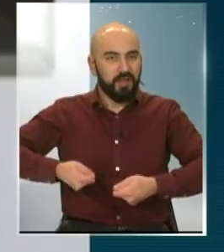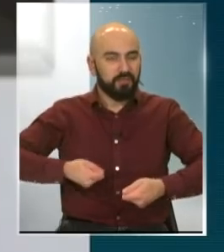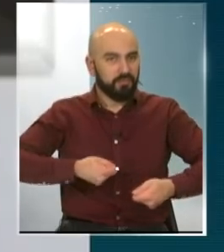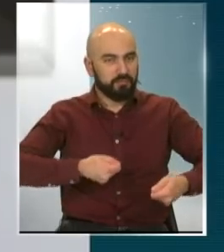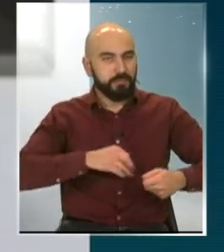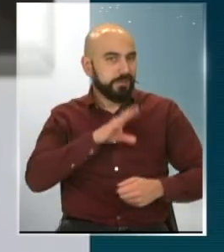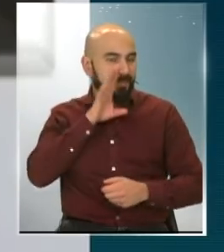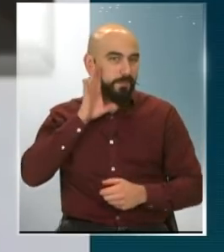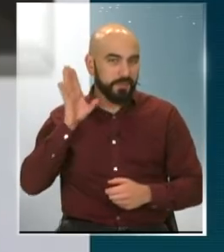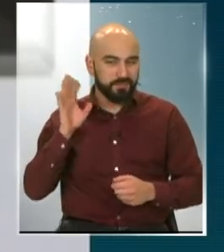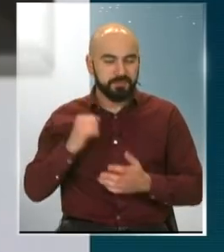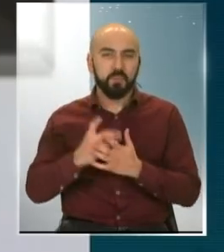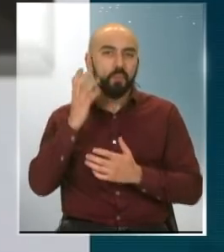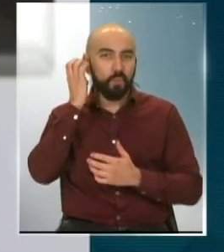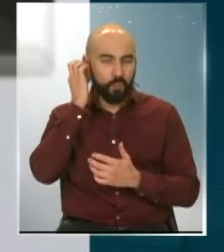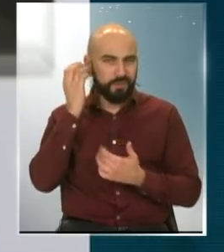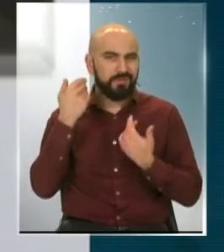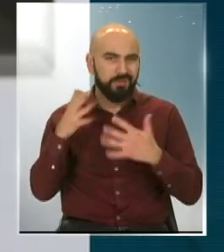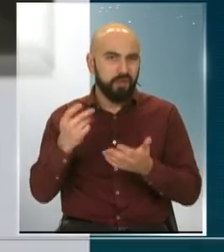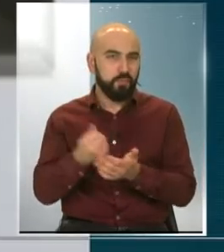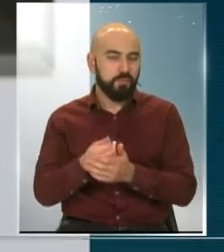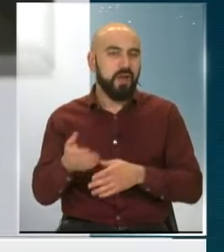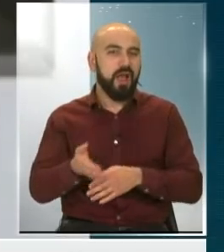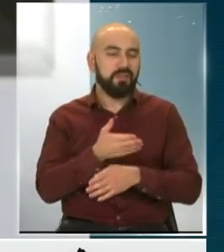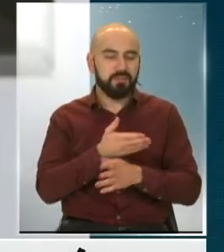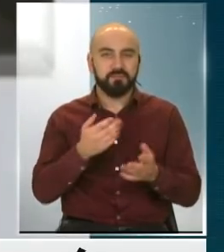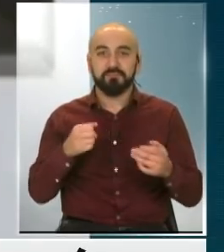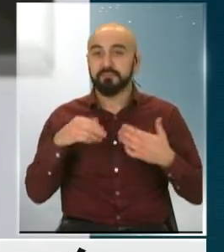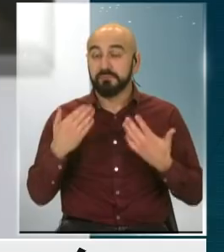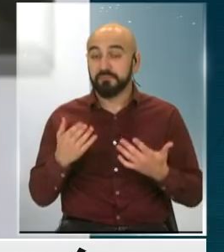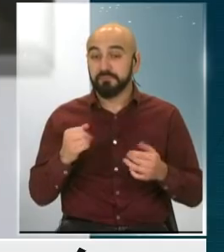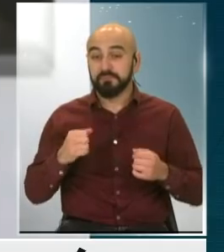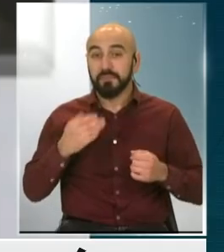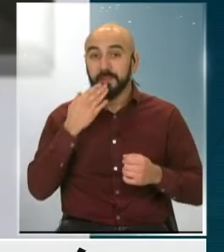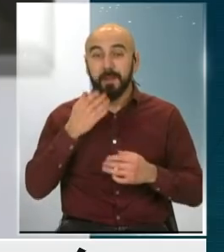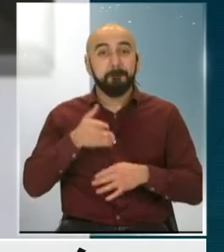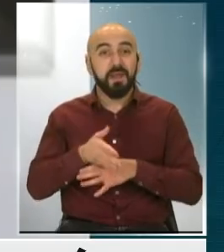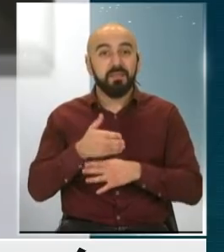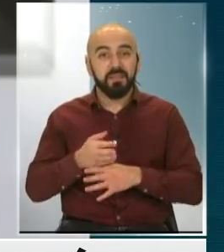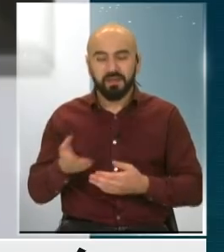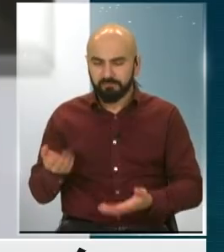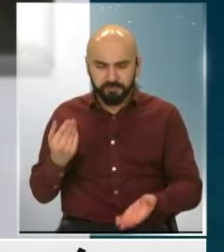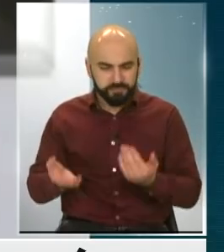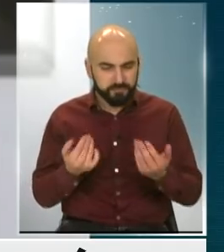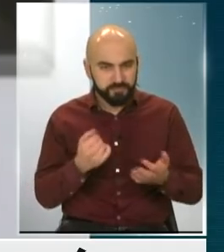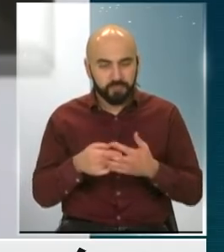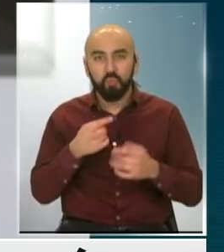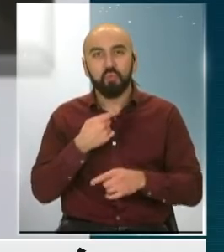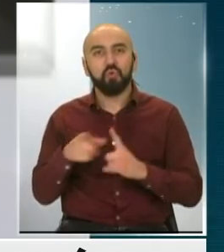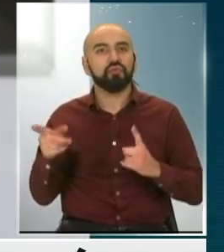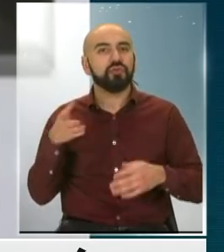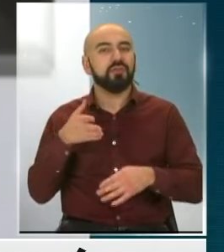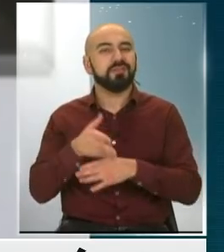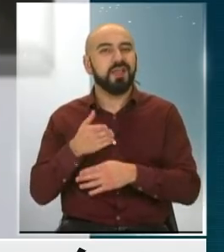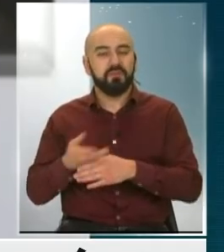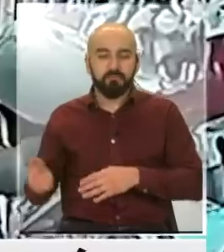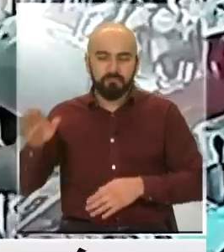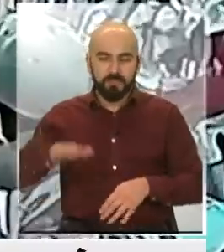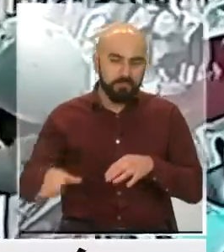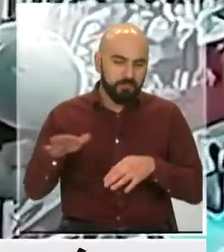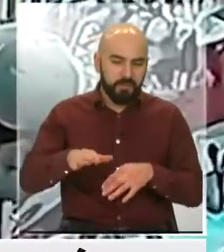limpieza que previamente ella había adquirido, el piso que había sido alterado por Bustamante al reemplazar parte de las tablas que lo